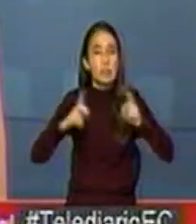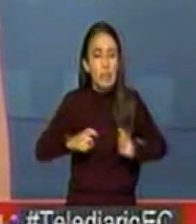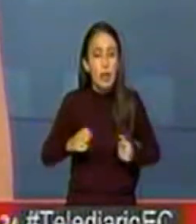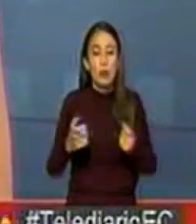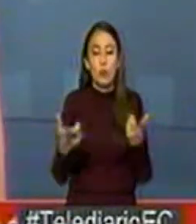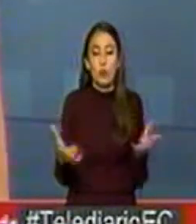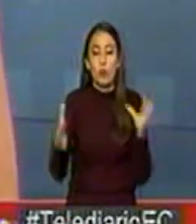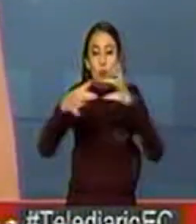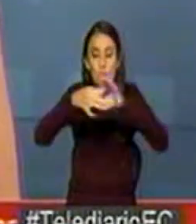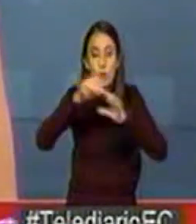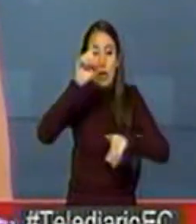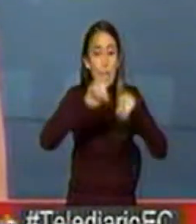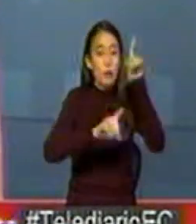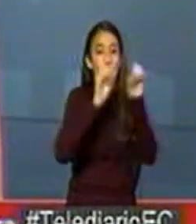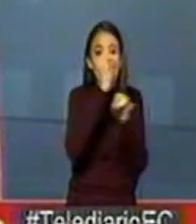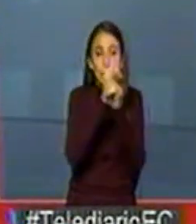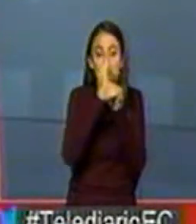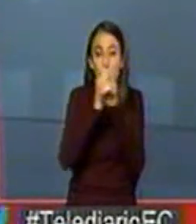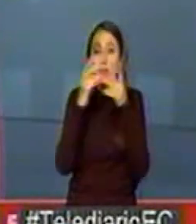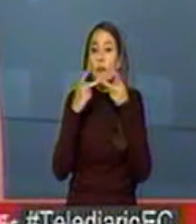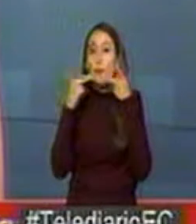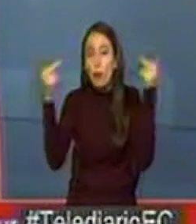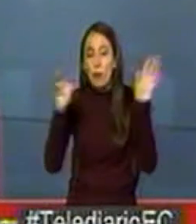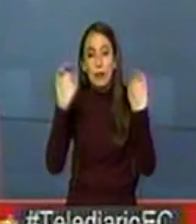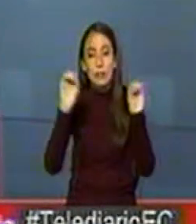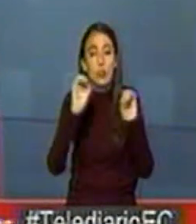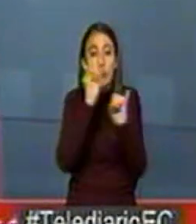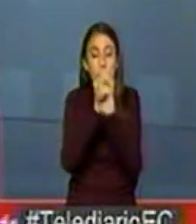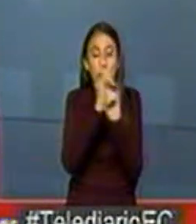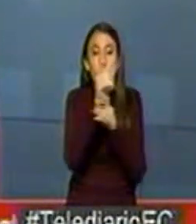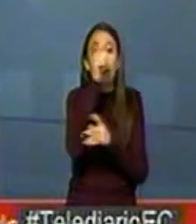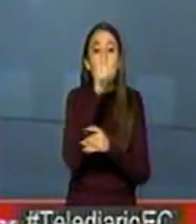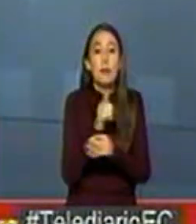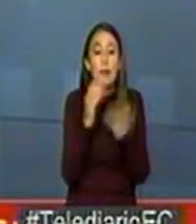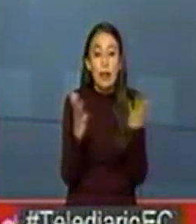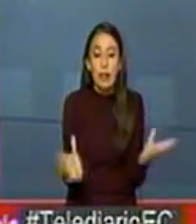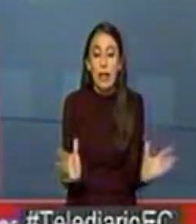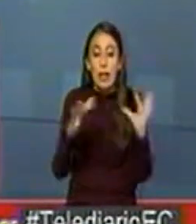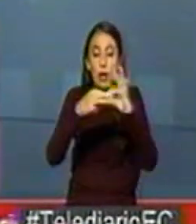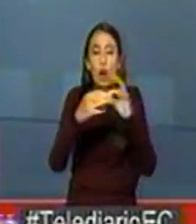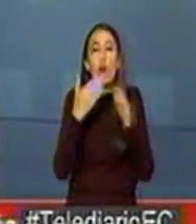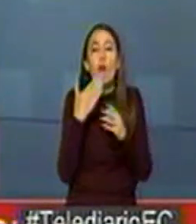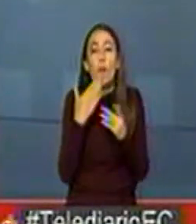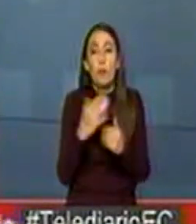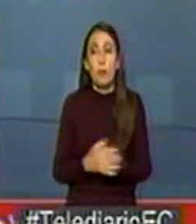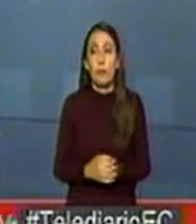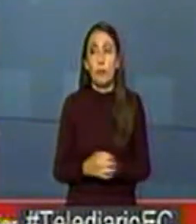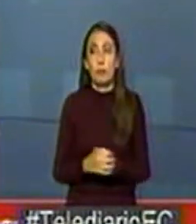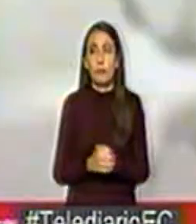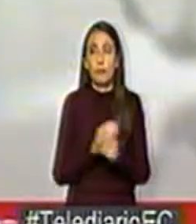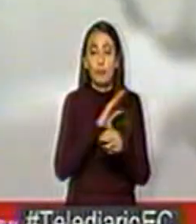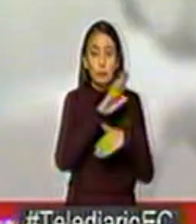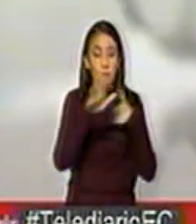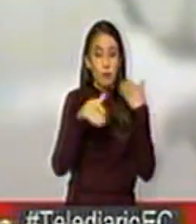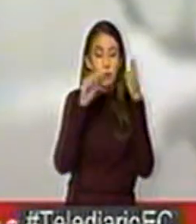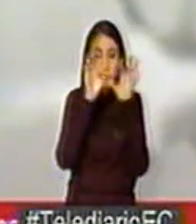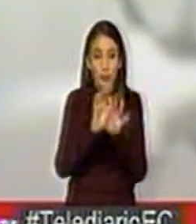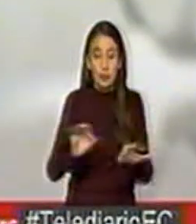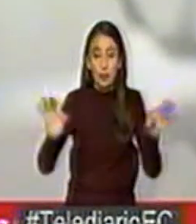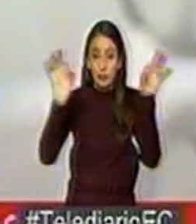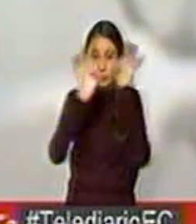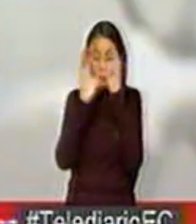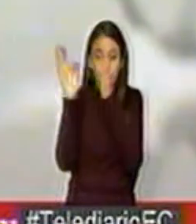son importantes para que efectivamente la donación de órganos pues cumpla su fin, que es salvar vidas? Dos aspectos fundamentales de lo